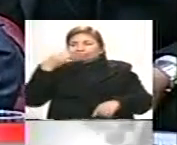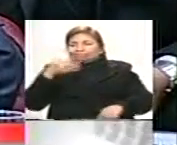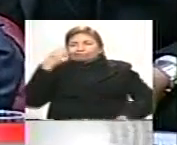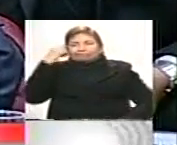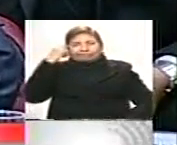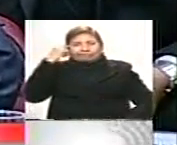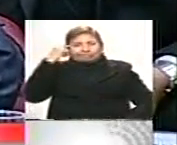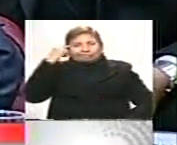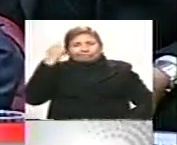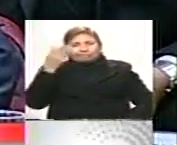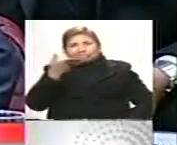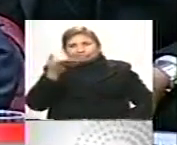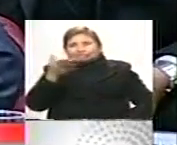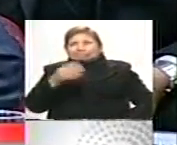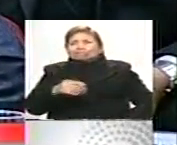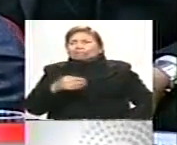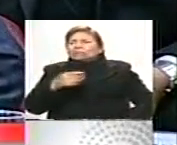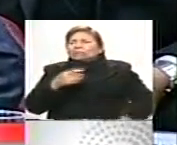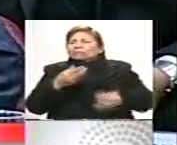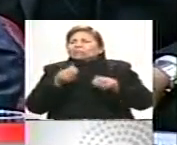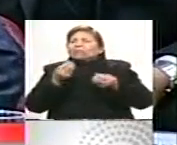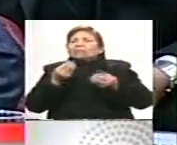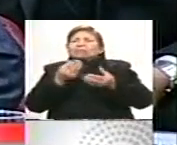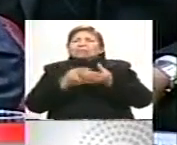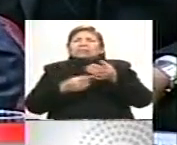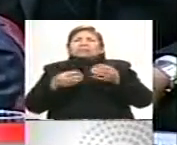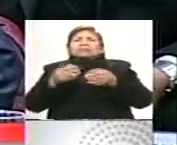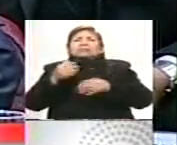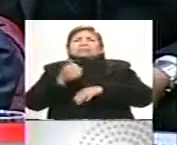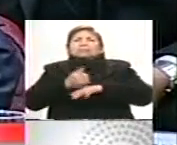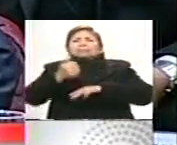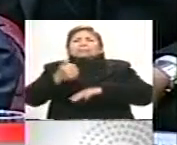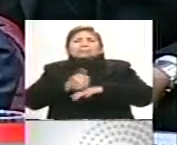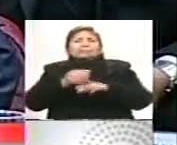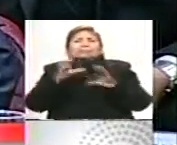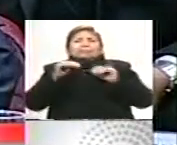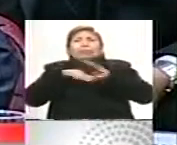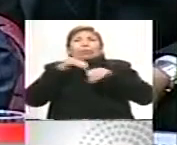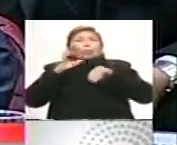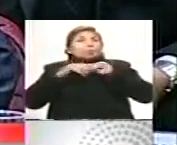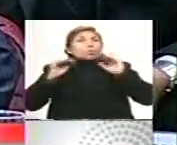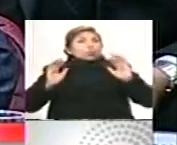están pensando, pero ¿qué hay con la presunción de inocencia?